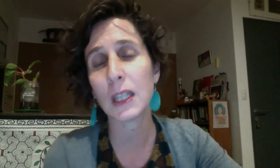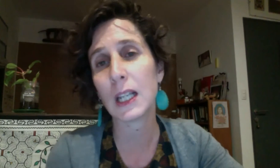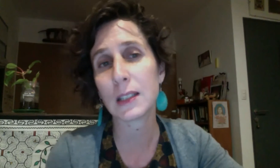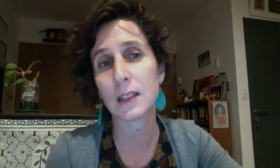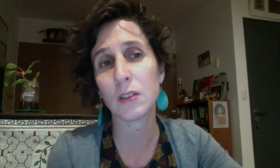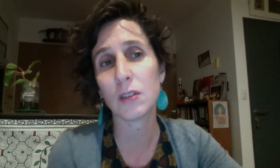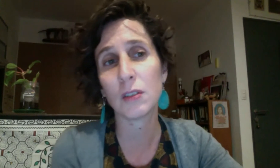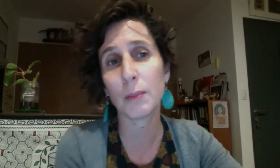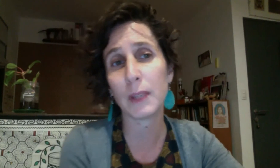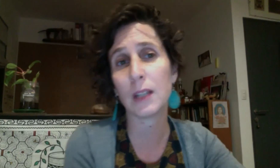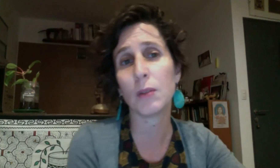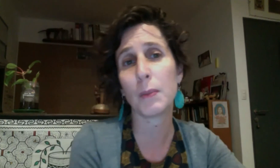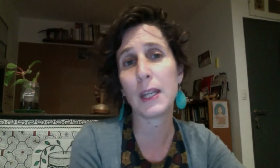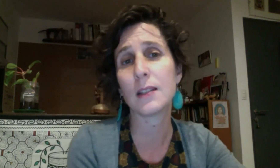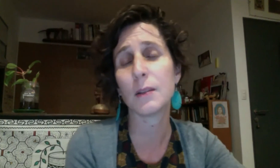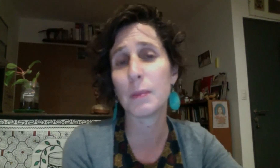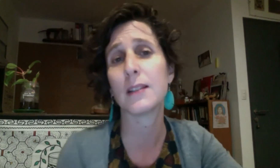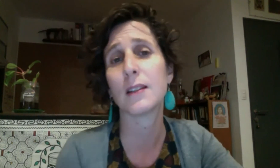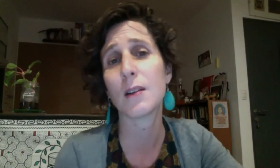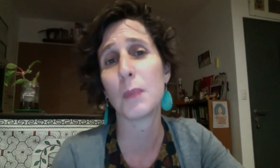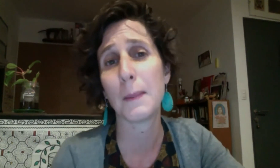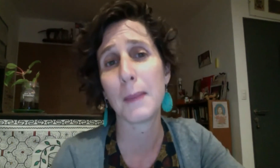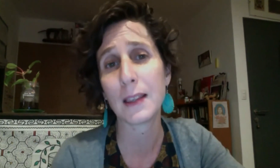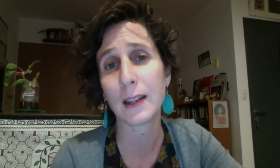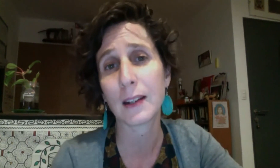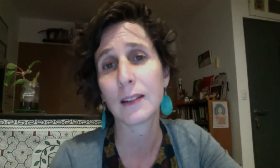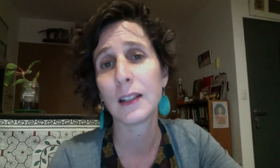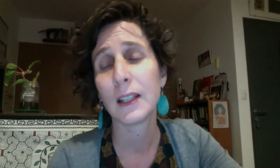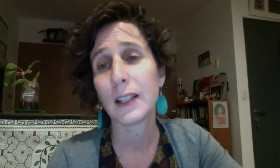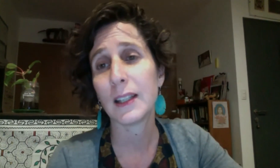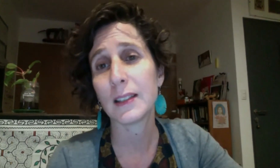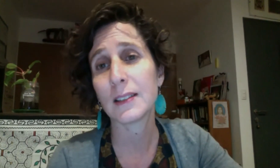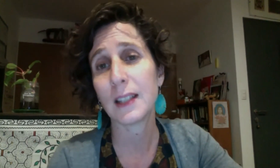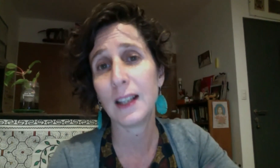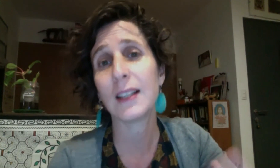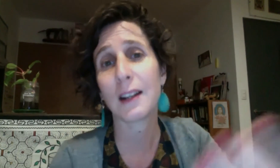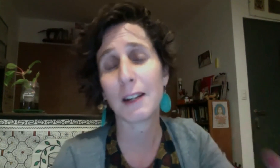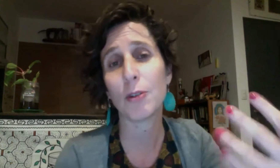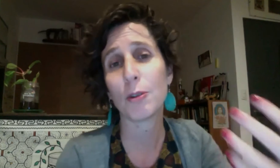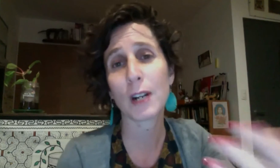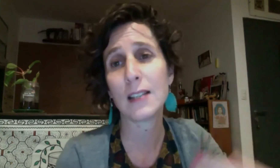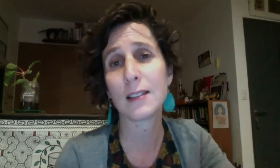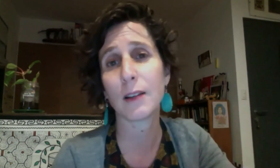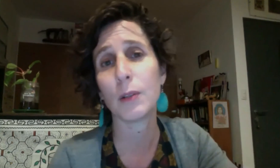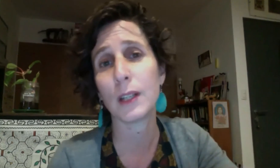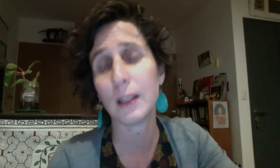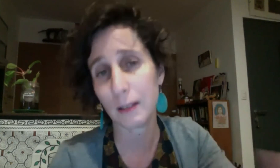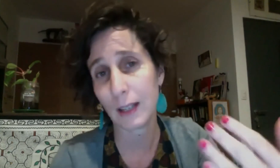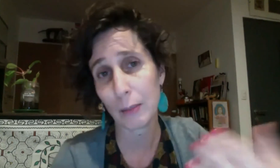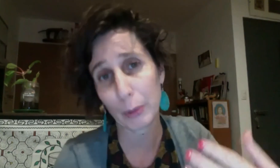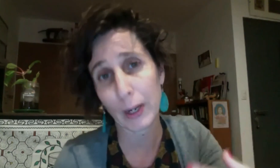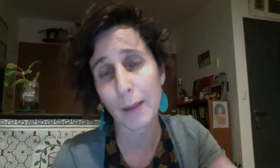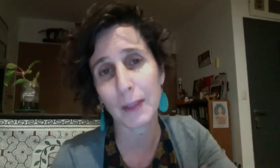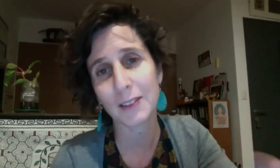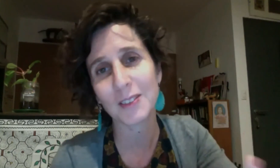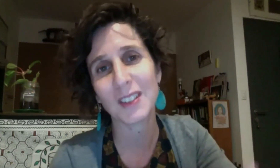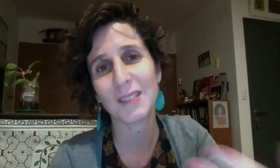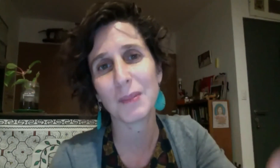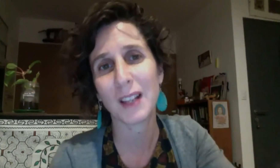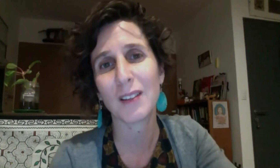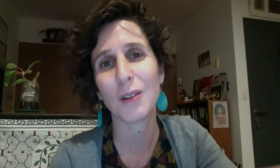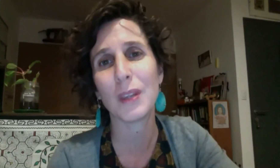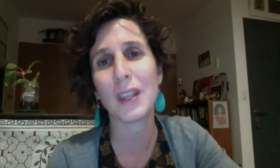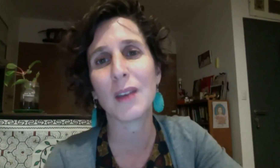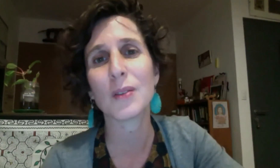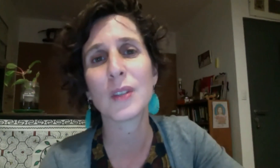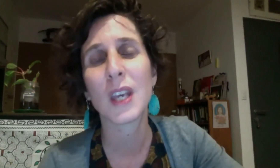también de la sección Amplía tu experiencia me parece que complementan el trabajo realizado en el programa, ¿no?